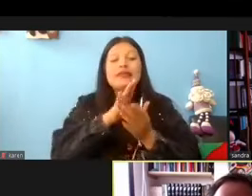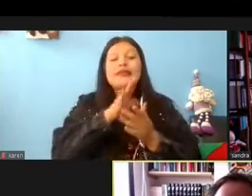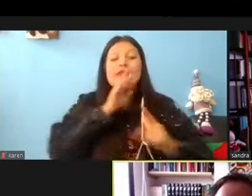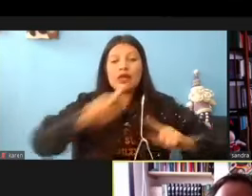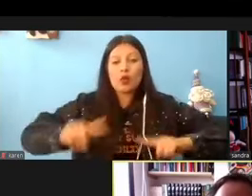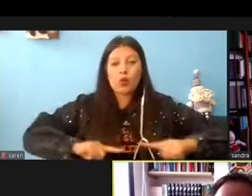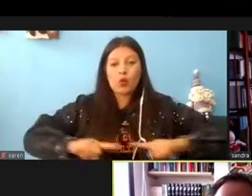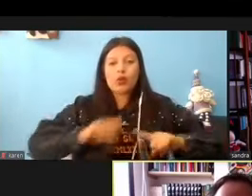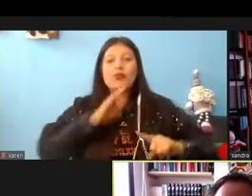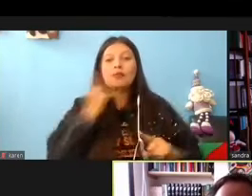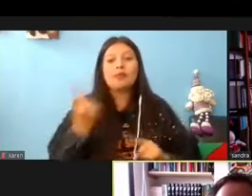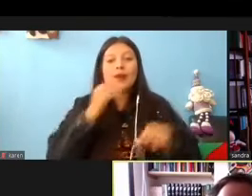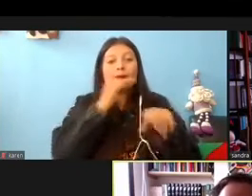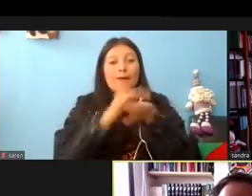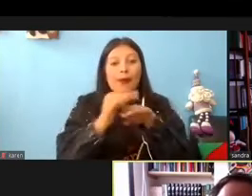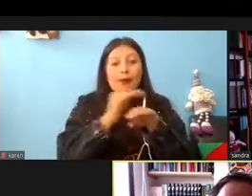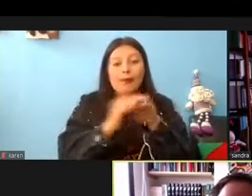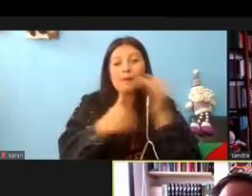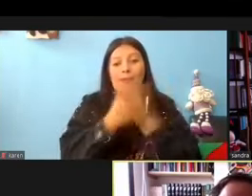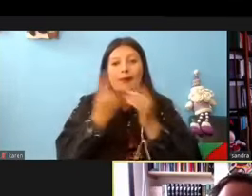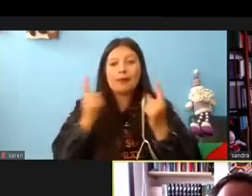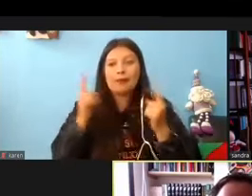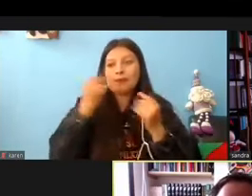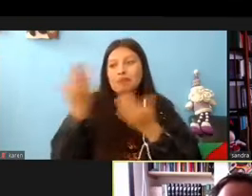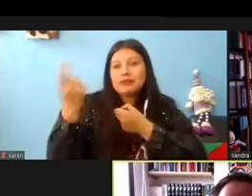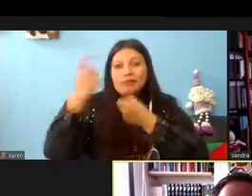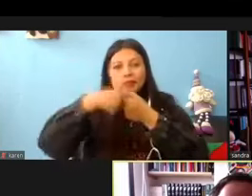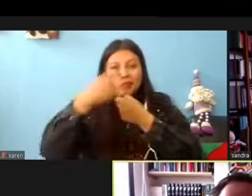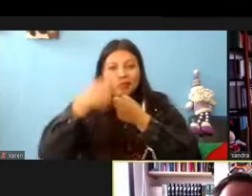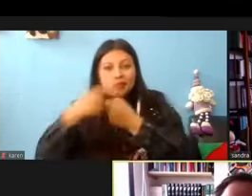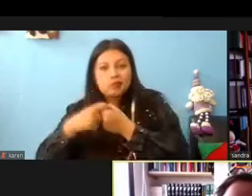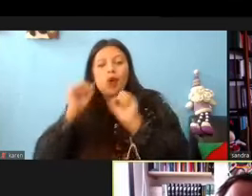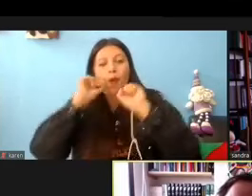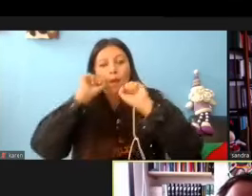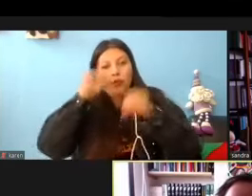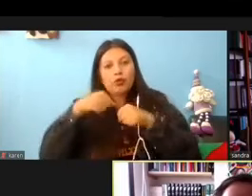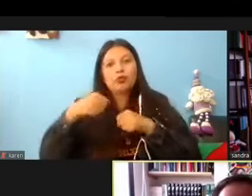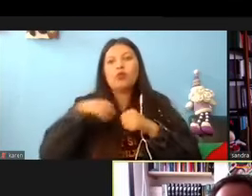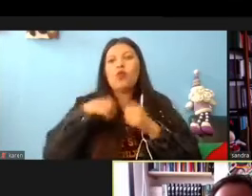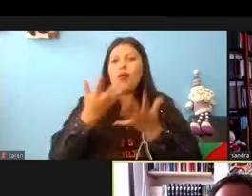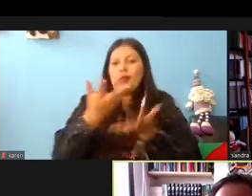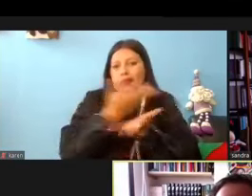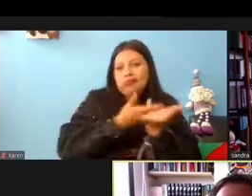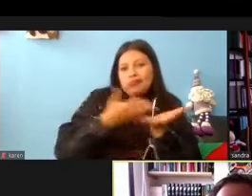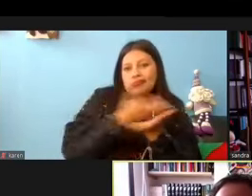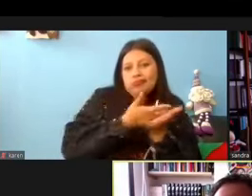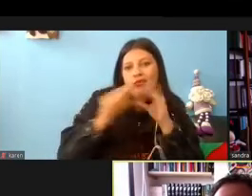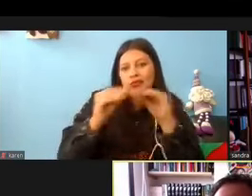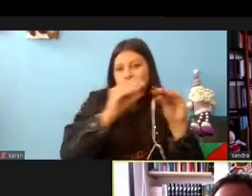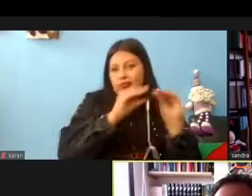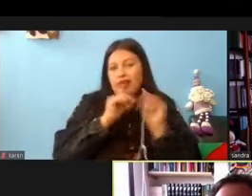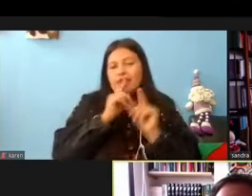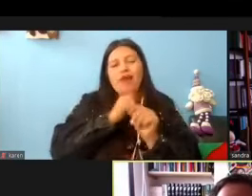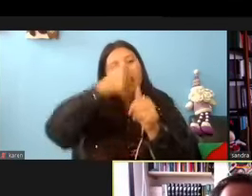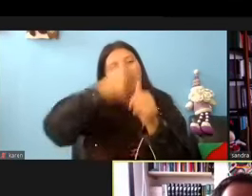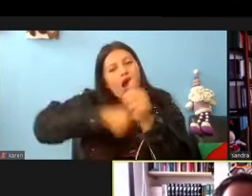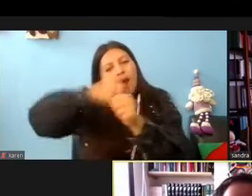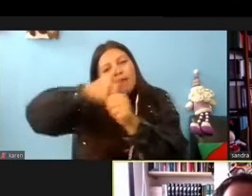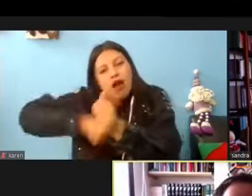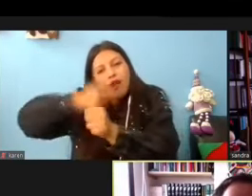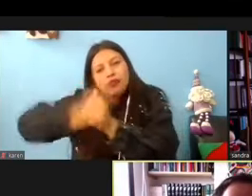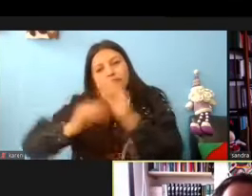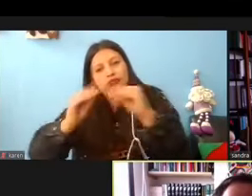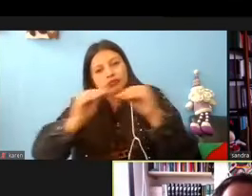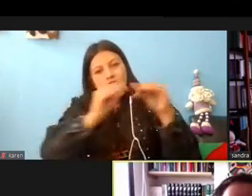coordinadores, los invitamos a que se vayan uniendo para que podamos tener esa conversación, digamos, con cada uno de ustedes.